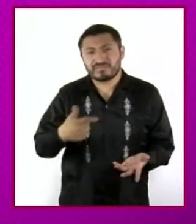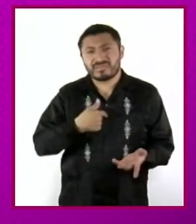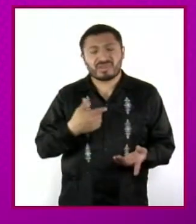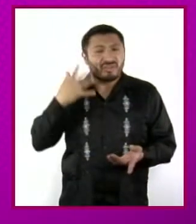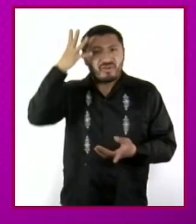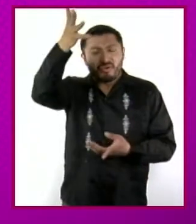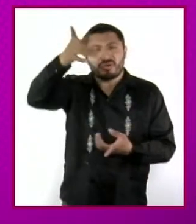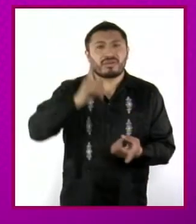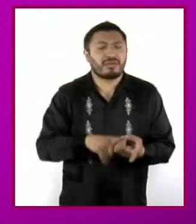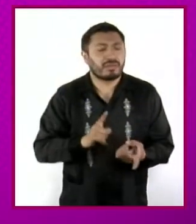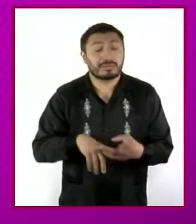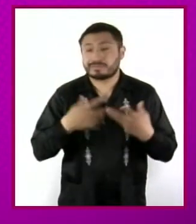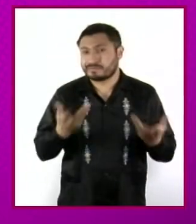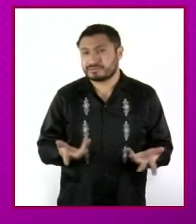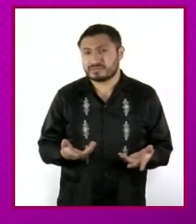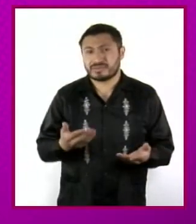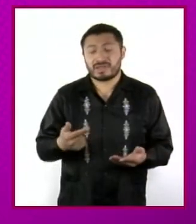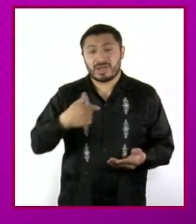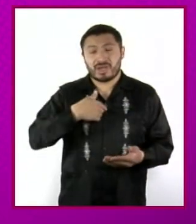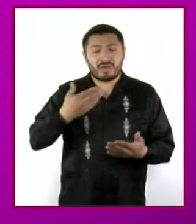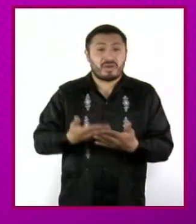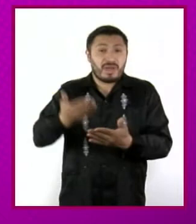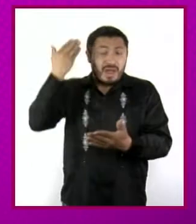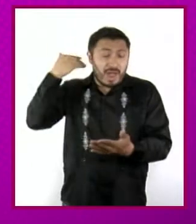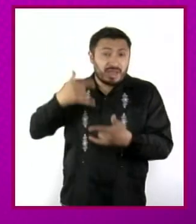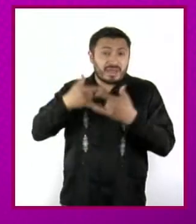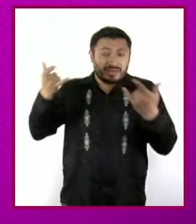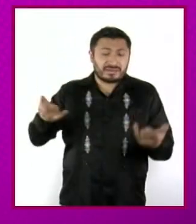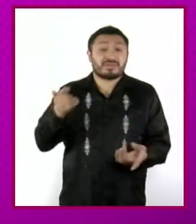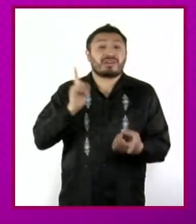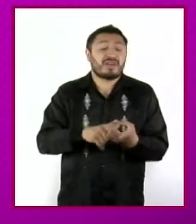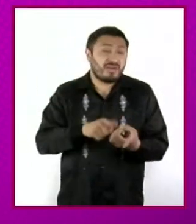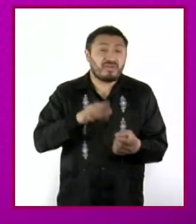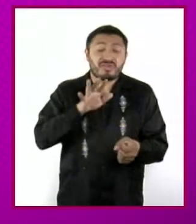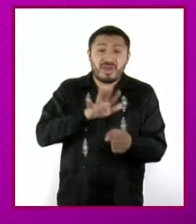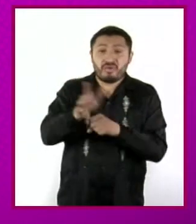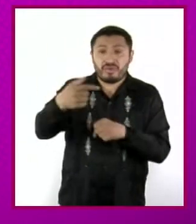ir? ¿De dónde vengo? ¿Quién soy?